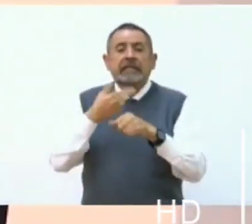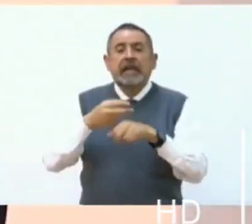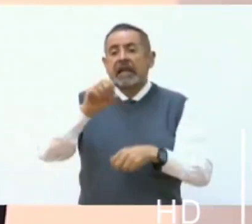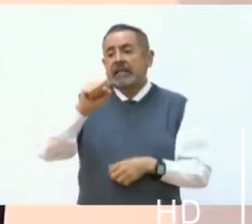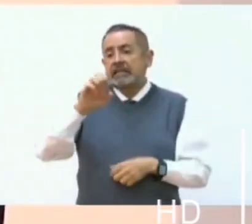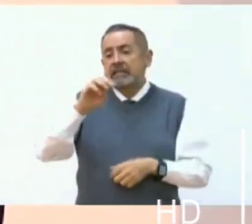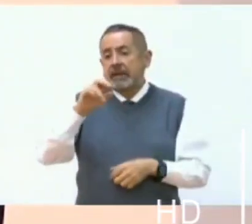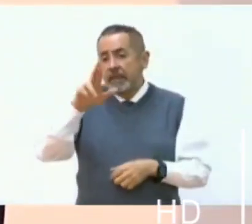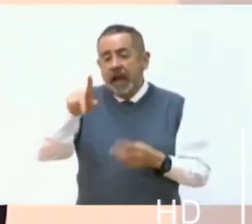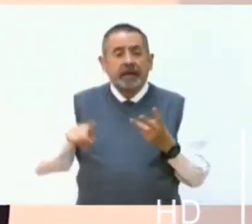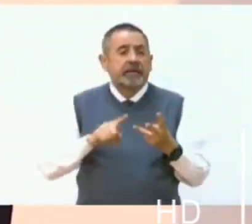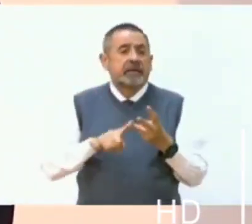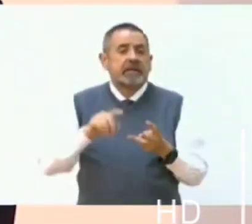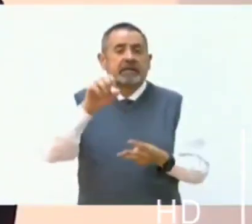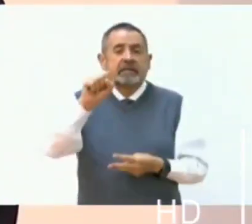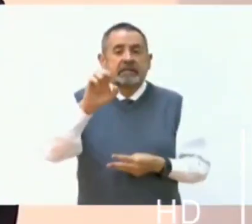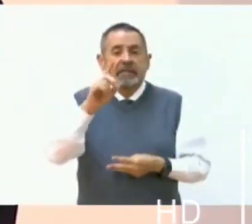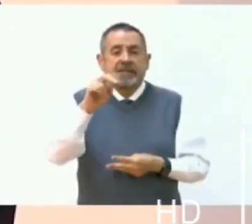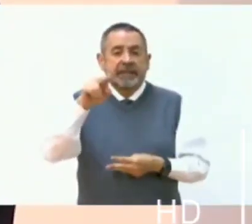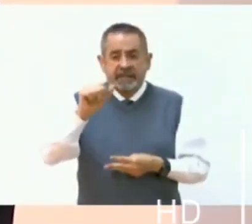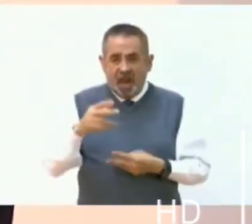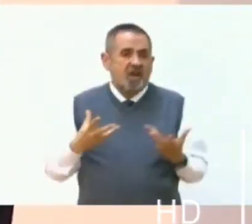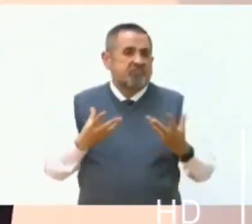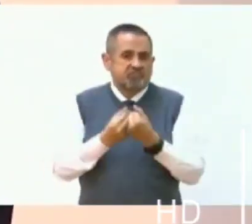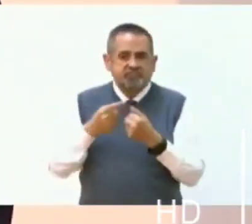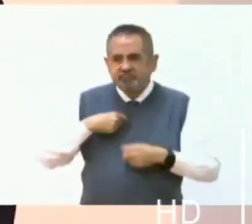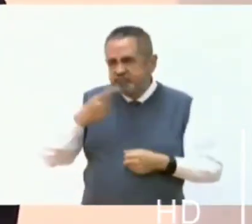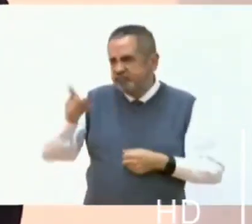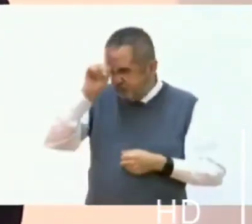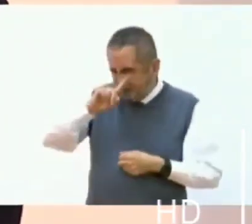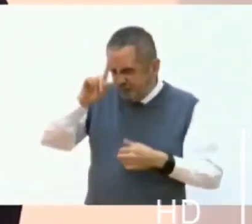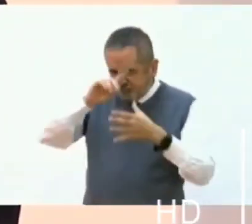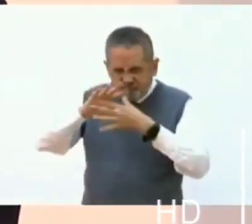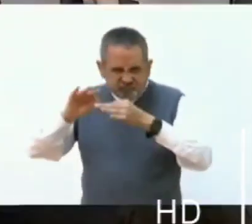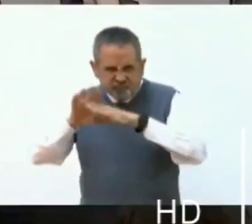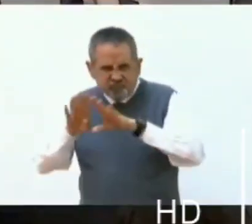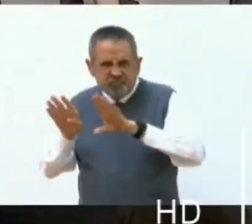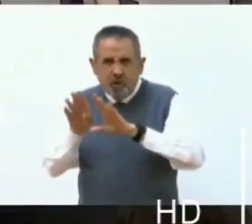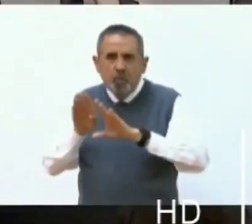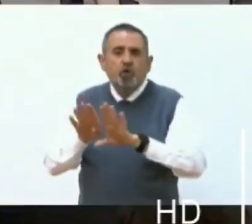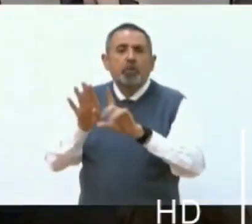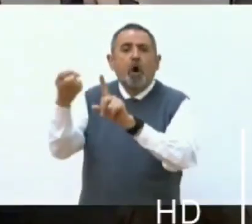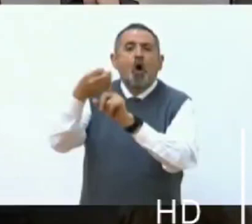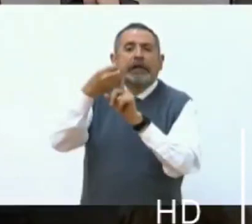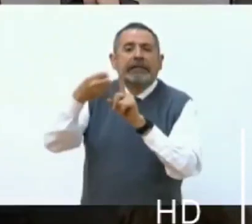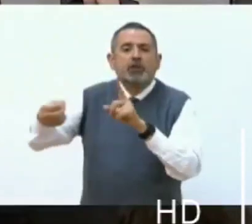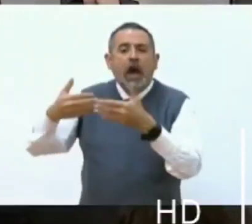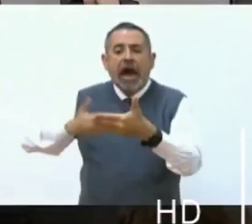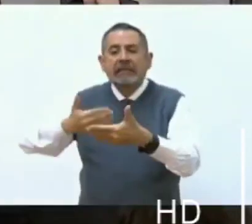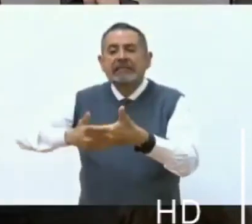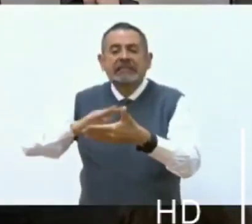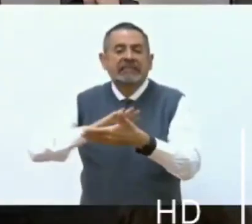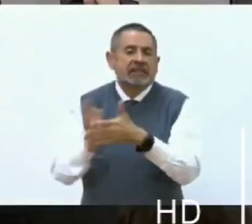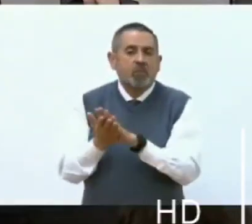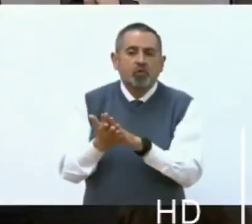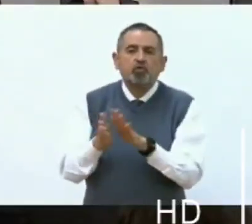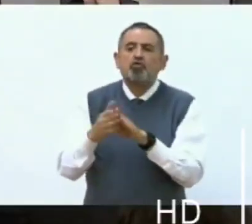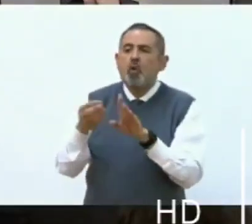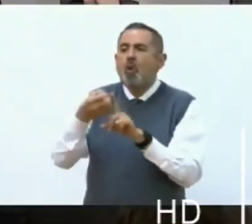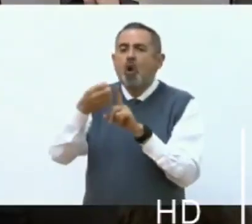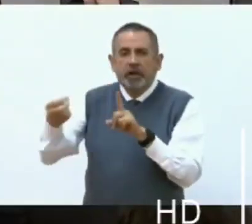y de la Defensa Nacional, a quienes asesoramos y capacitamos en materia de organización